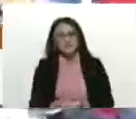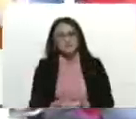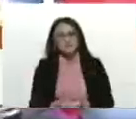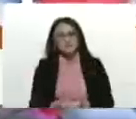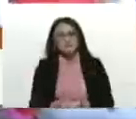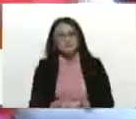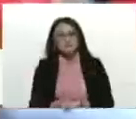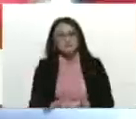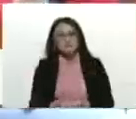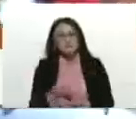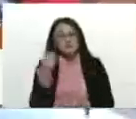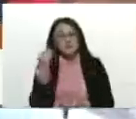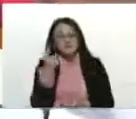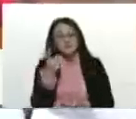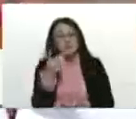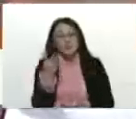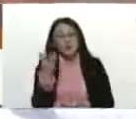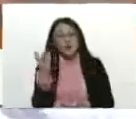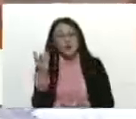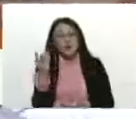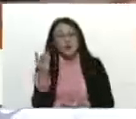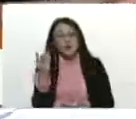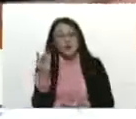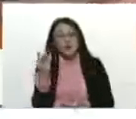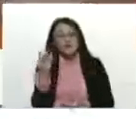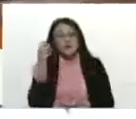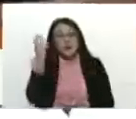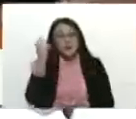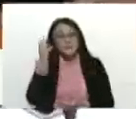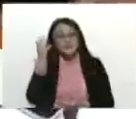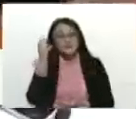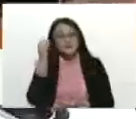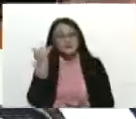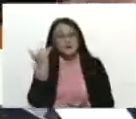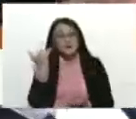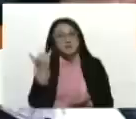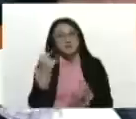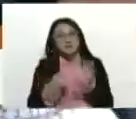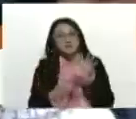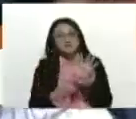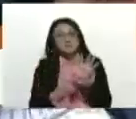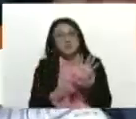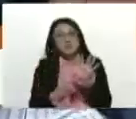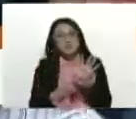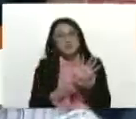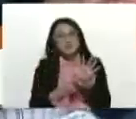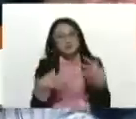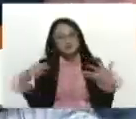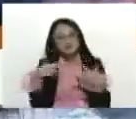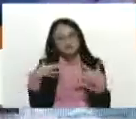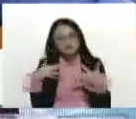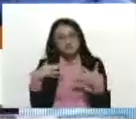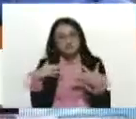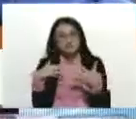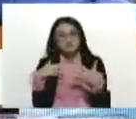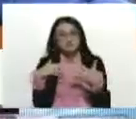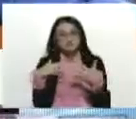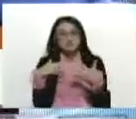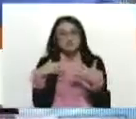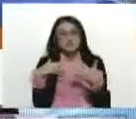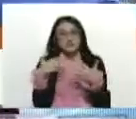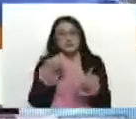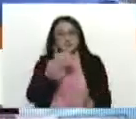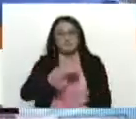y creo que que una cuarta pudiera ser la capacidad que tenemos y hemos demostrado en combate pudiéramos decirlo para